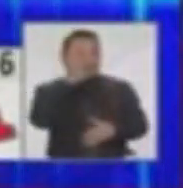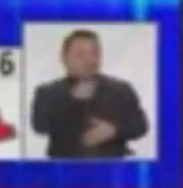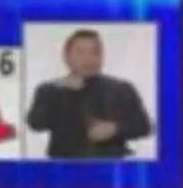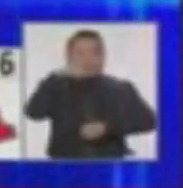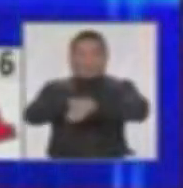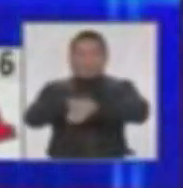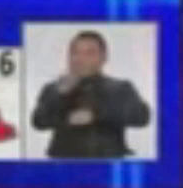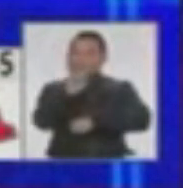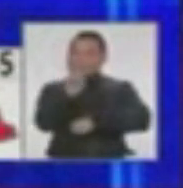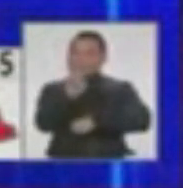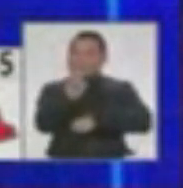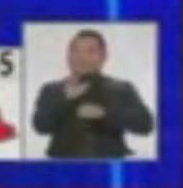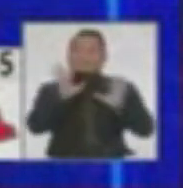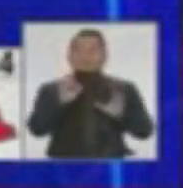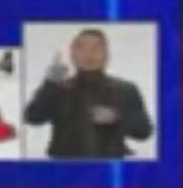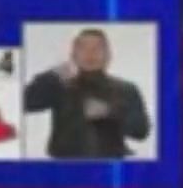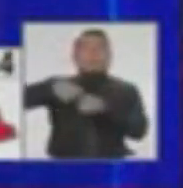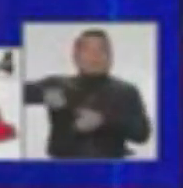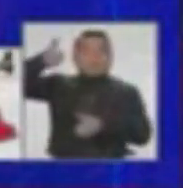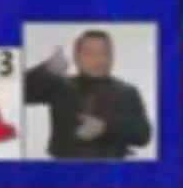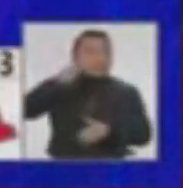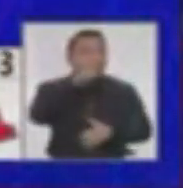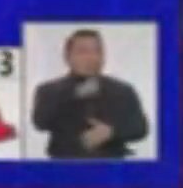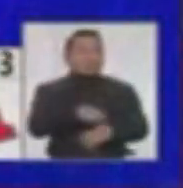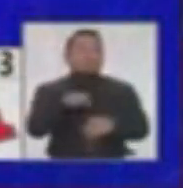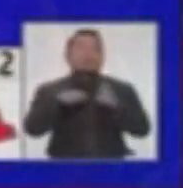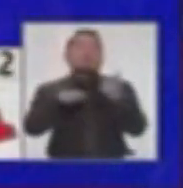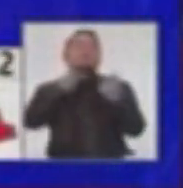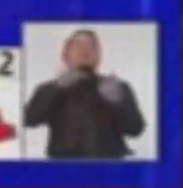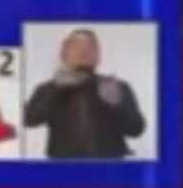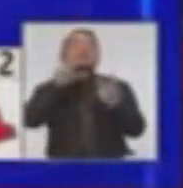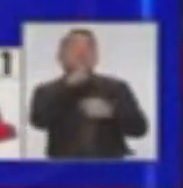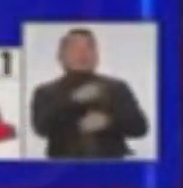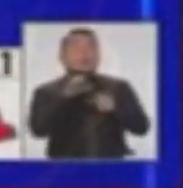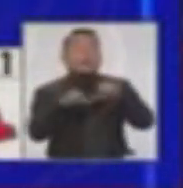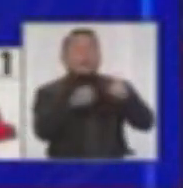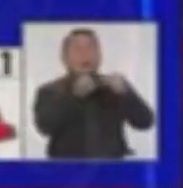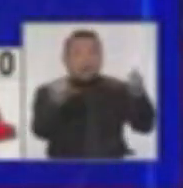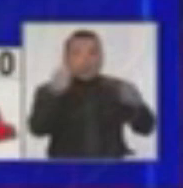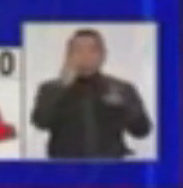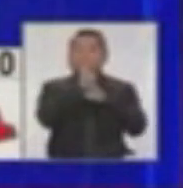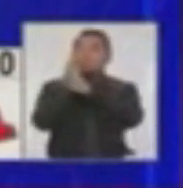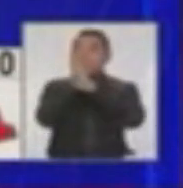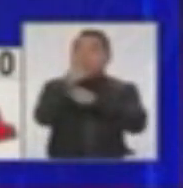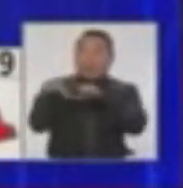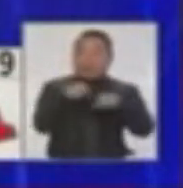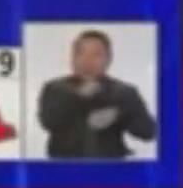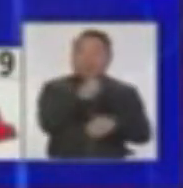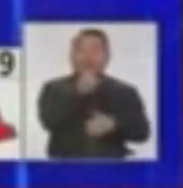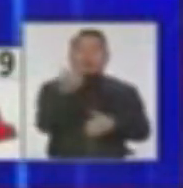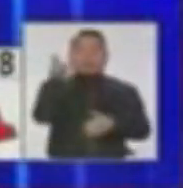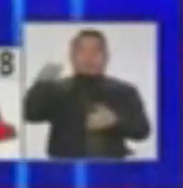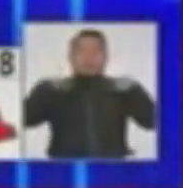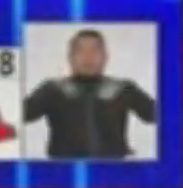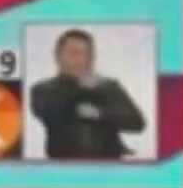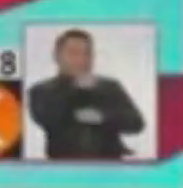Acuña, Grande, Bengolea y Keiko. Todos excongresistas. Yo la verdad decía, ¿qué estoy haciendo acá con esta reunión, no? Pero